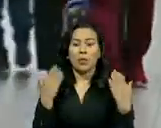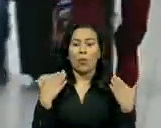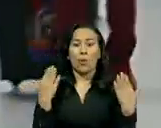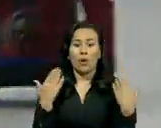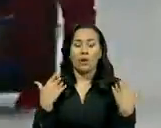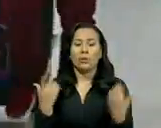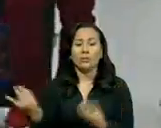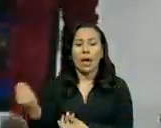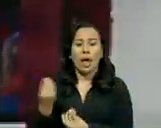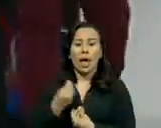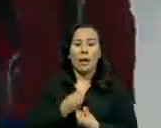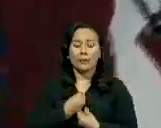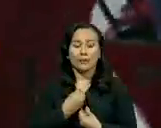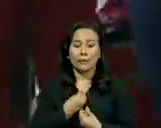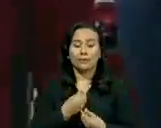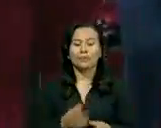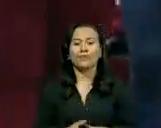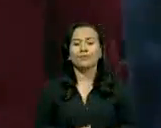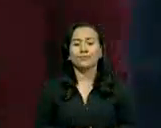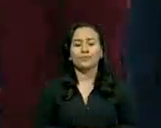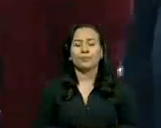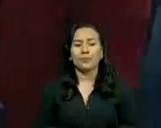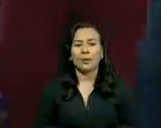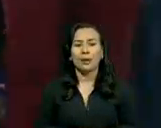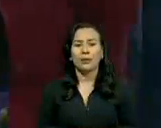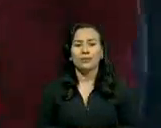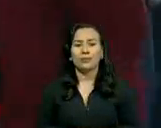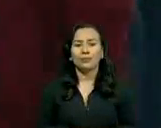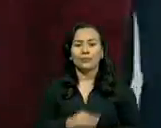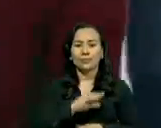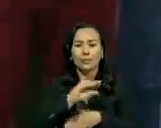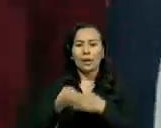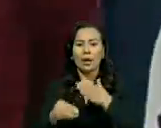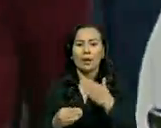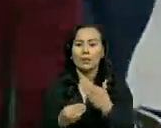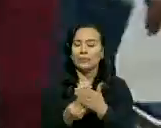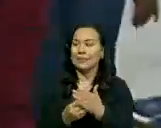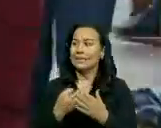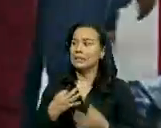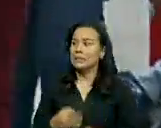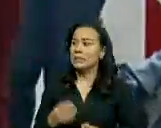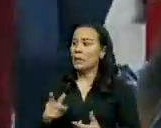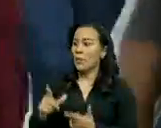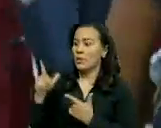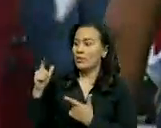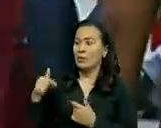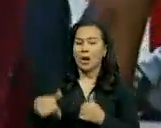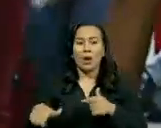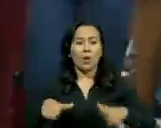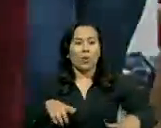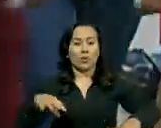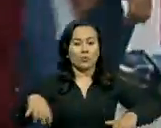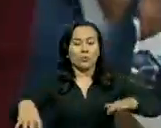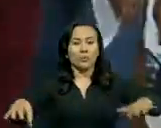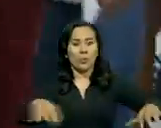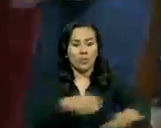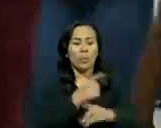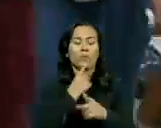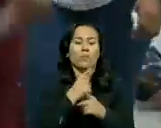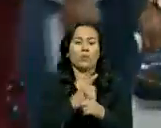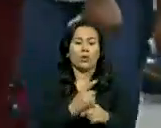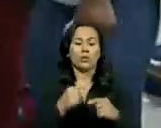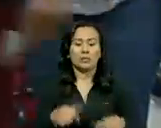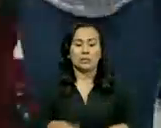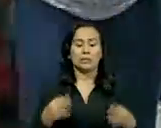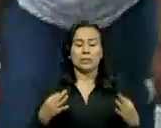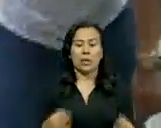han encargado ya de precisamente incrementar el nivel de seguridad en esta zona. Es por ello que también, según lo que nos